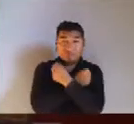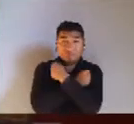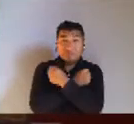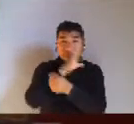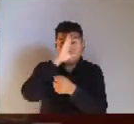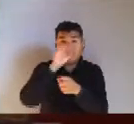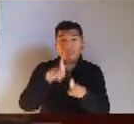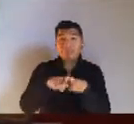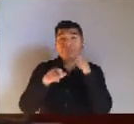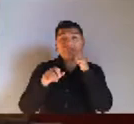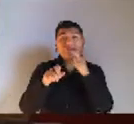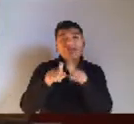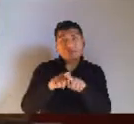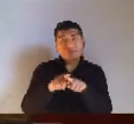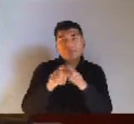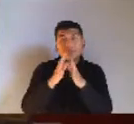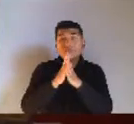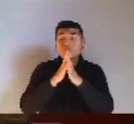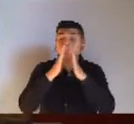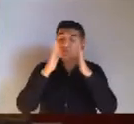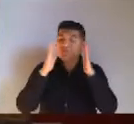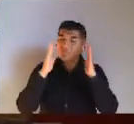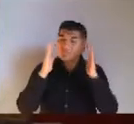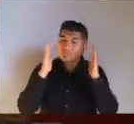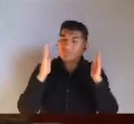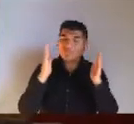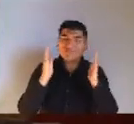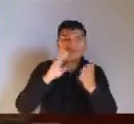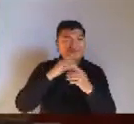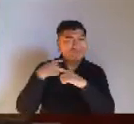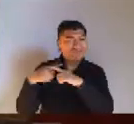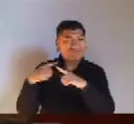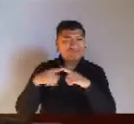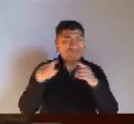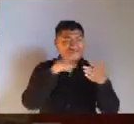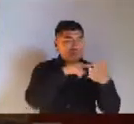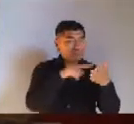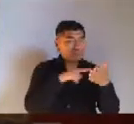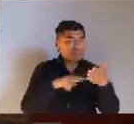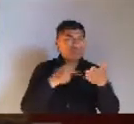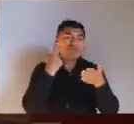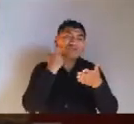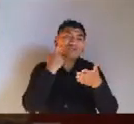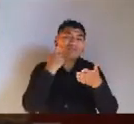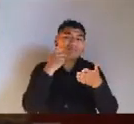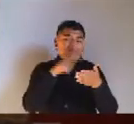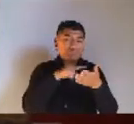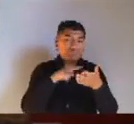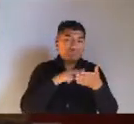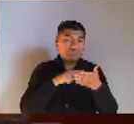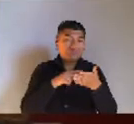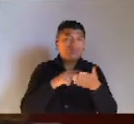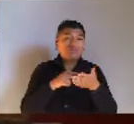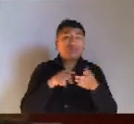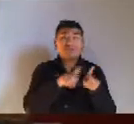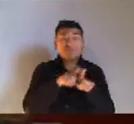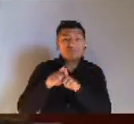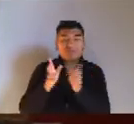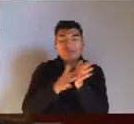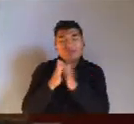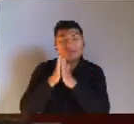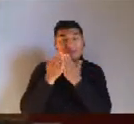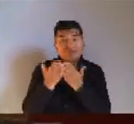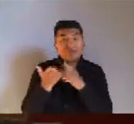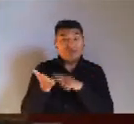hermanos, que está muy presente en todas las lecturas que acabamos de leer, pero sobre todo en el